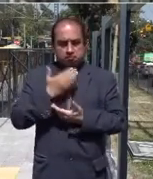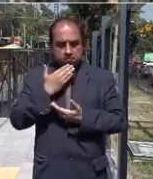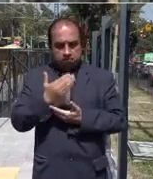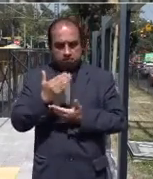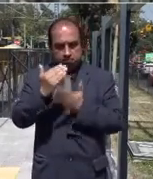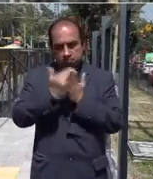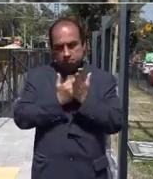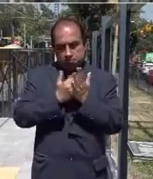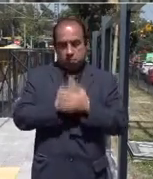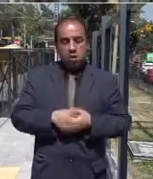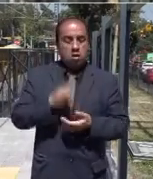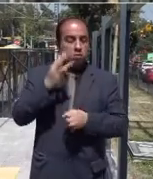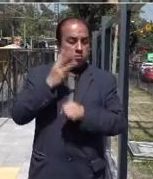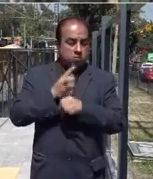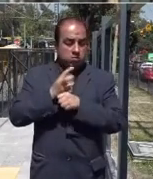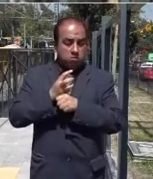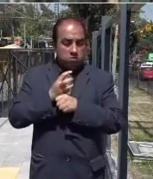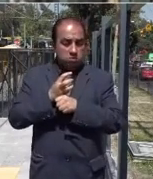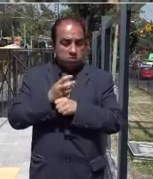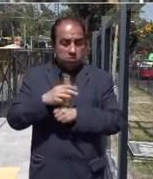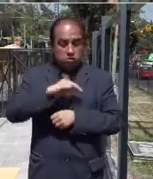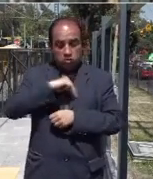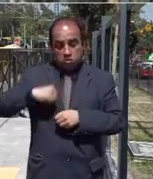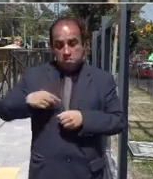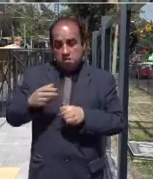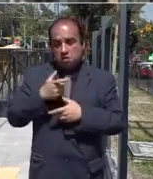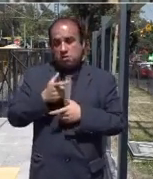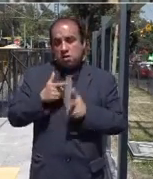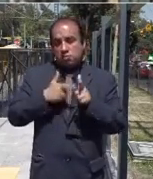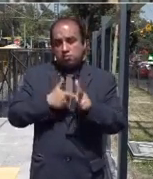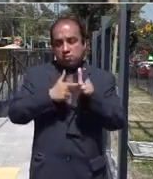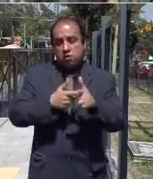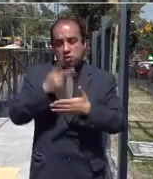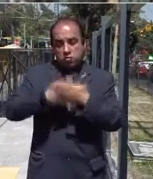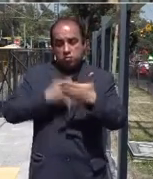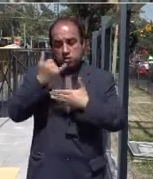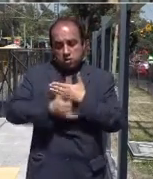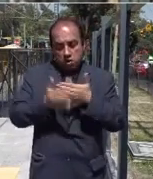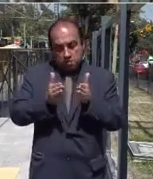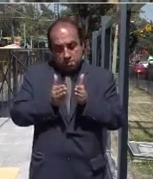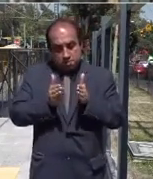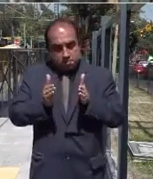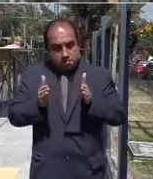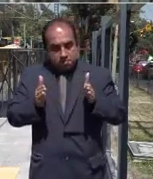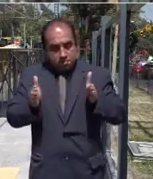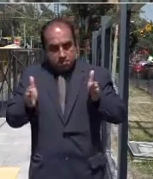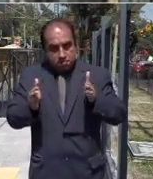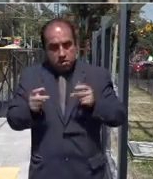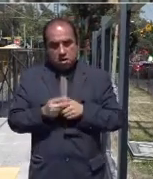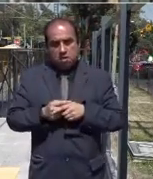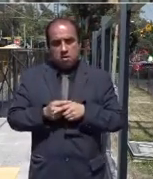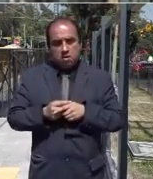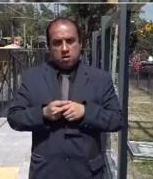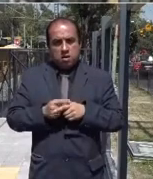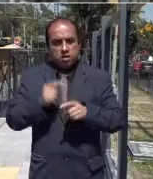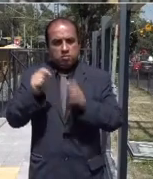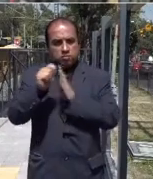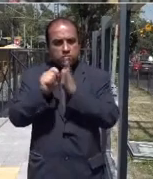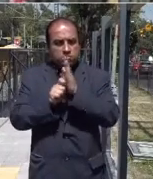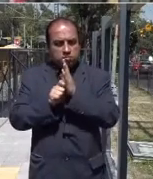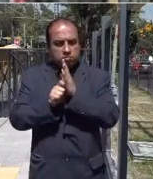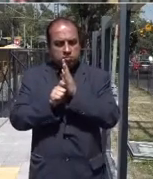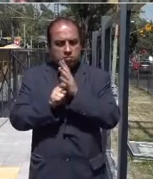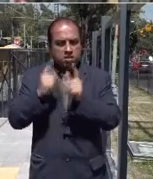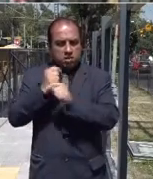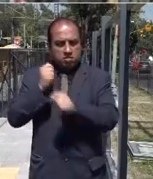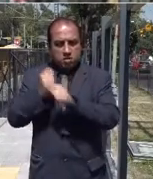Y lo tercero es que vamos a continuar con estos proyectos que van extendiendo la red de transporte hacia los lugares donde no